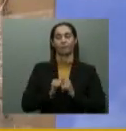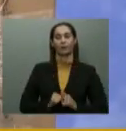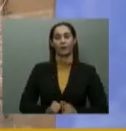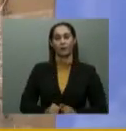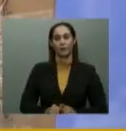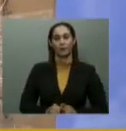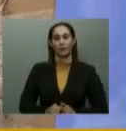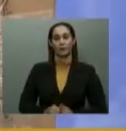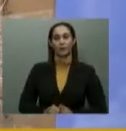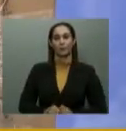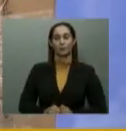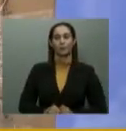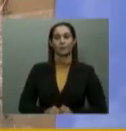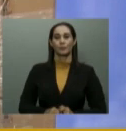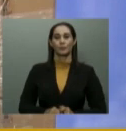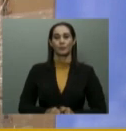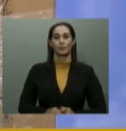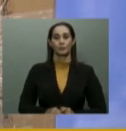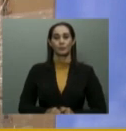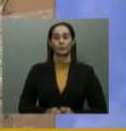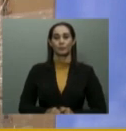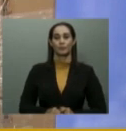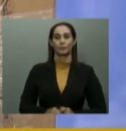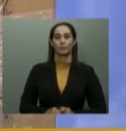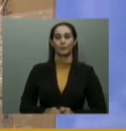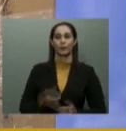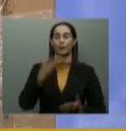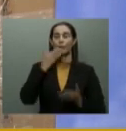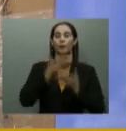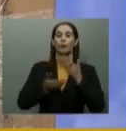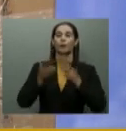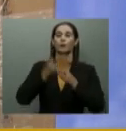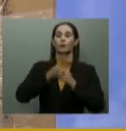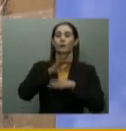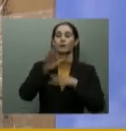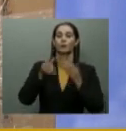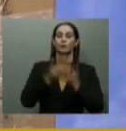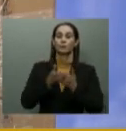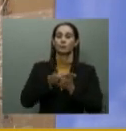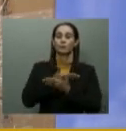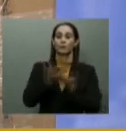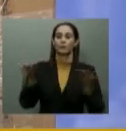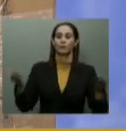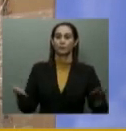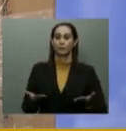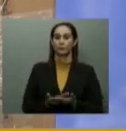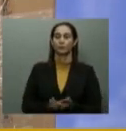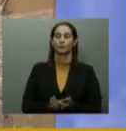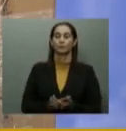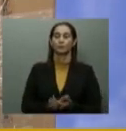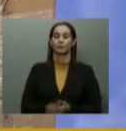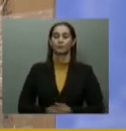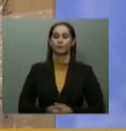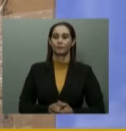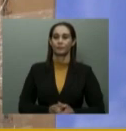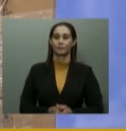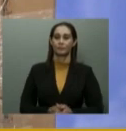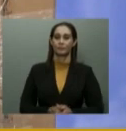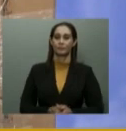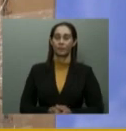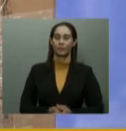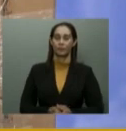la policía la actuación se admite y reconoce la actuación con la videocámara corporal